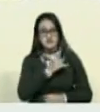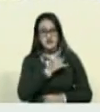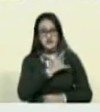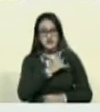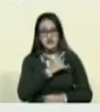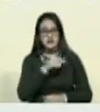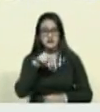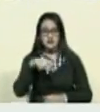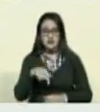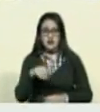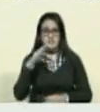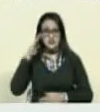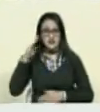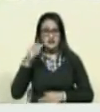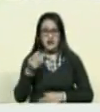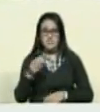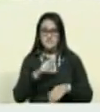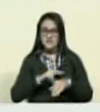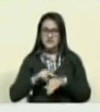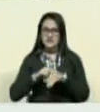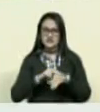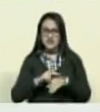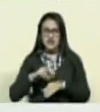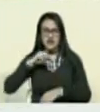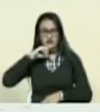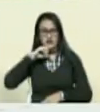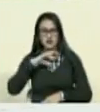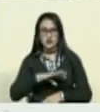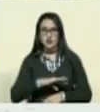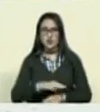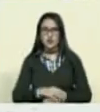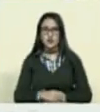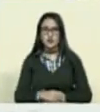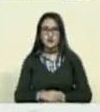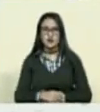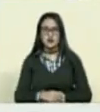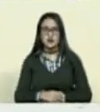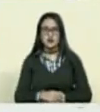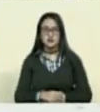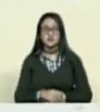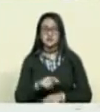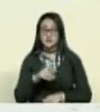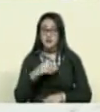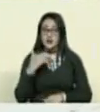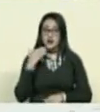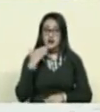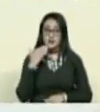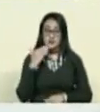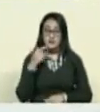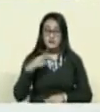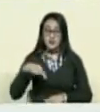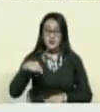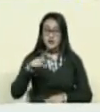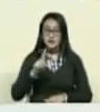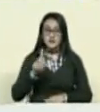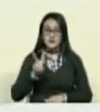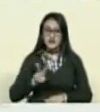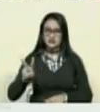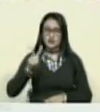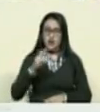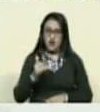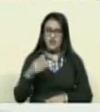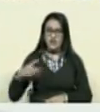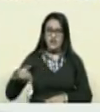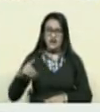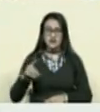de Medicina histórica, como ya les reiterábamos, en Sudamérica y Venezuela es garante pues de estos derechos